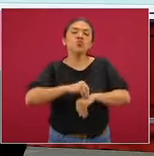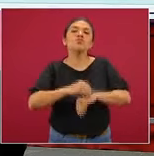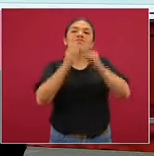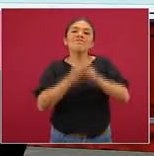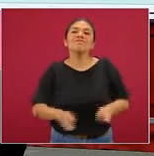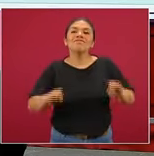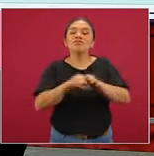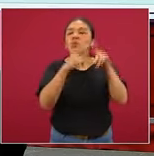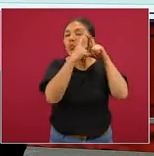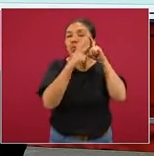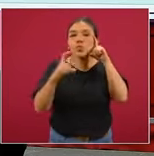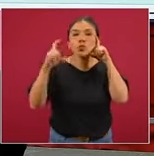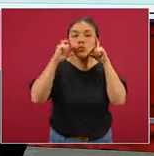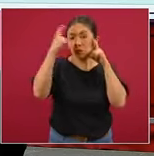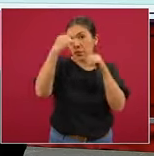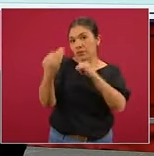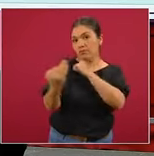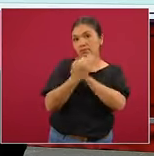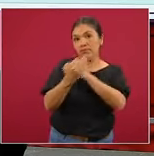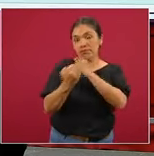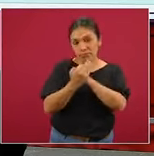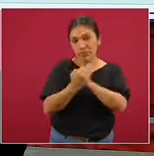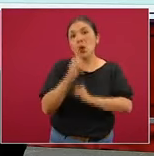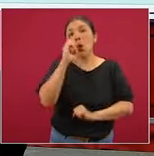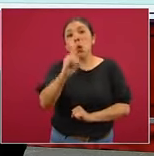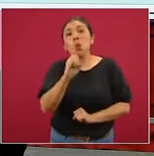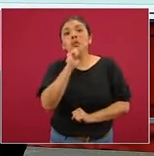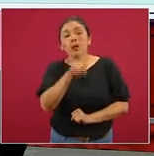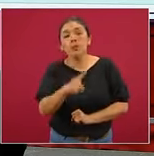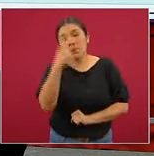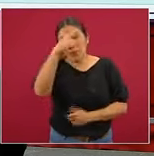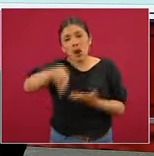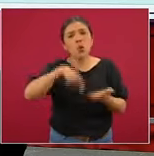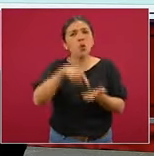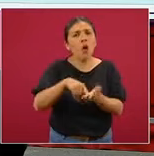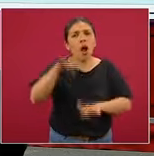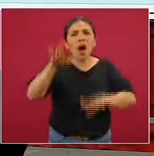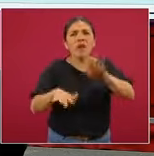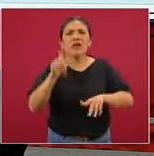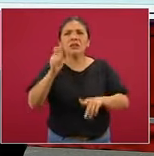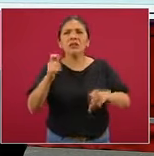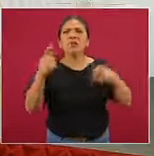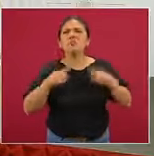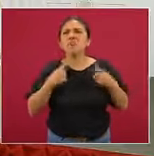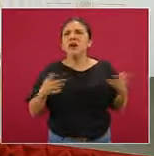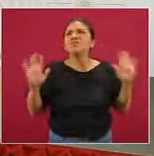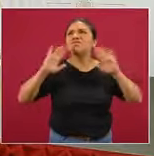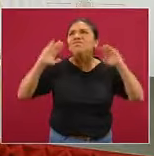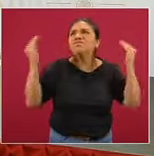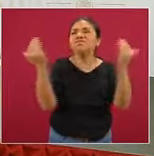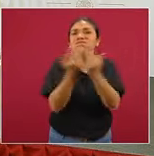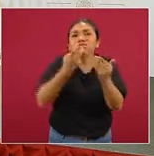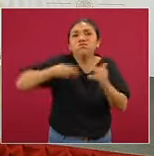relevancia el uso de cubrebocas, así como también en los espacios públicos